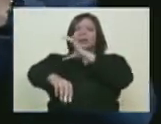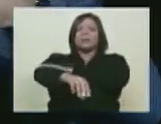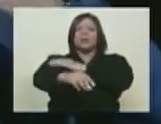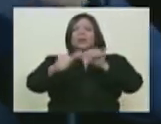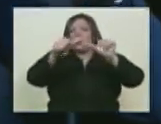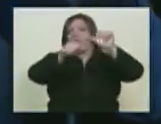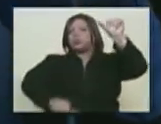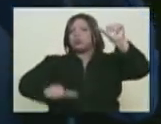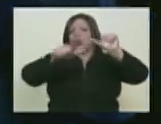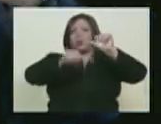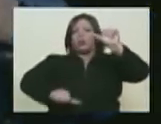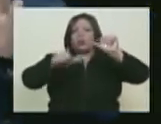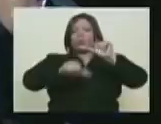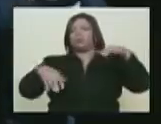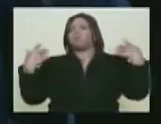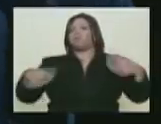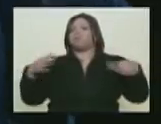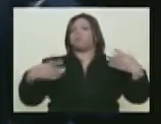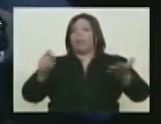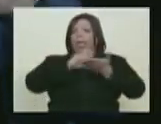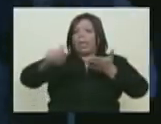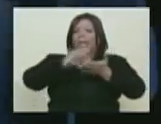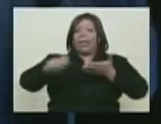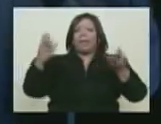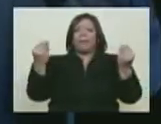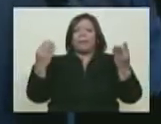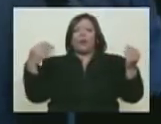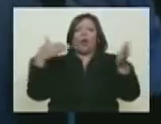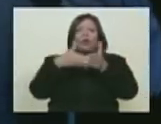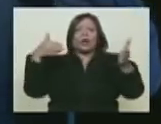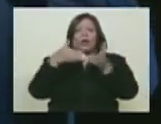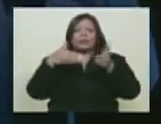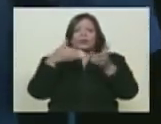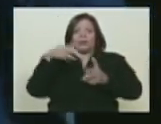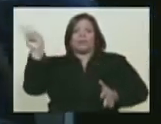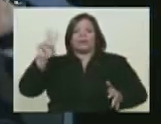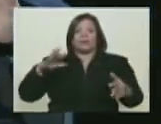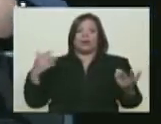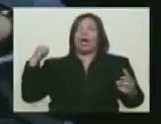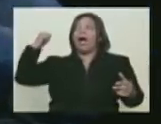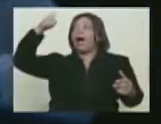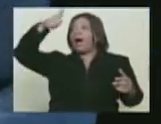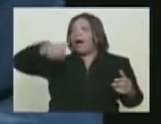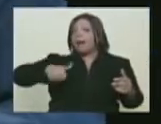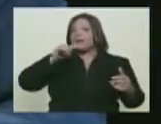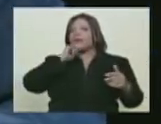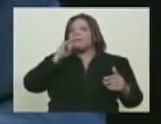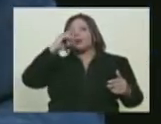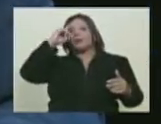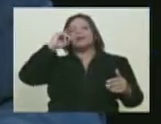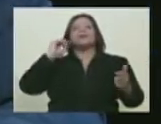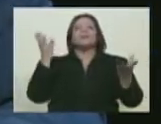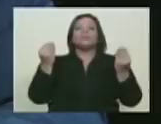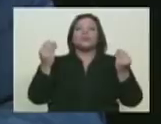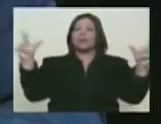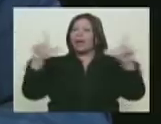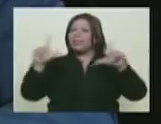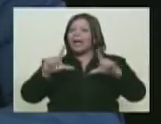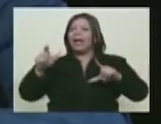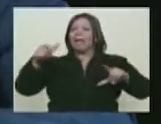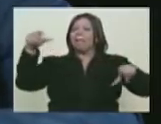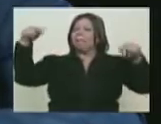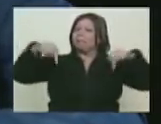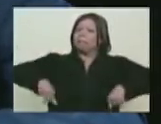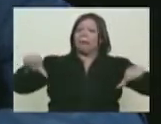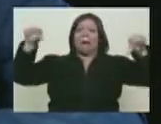dedicaron pero kilómetros de tinta, de papel, años de transmisión en todos los canales sobre lo